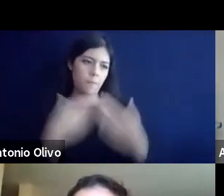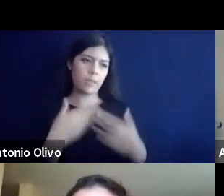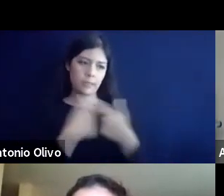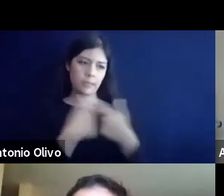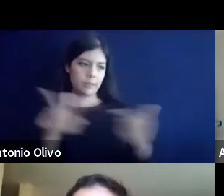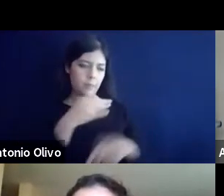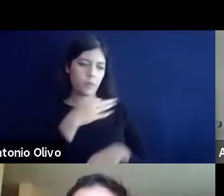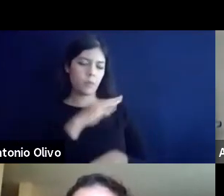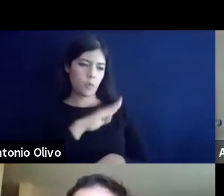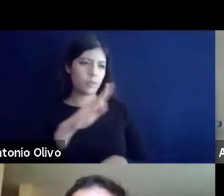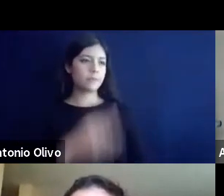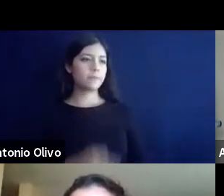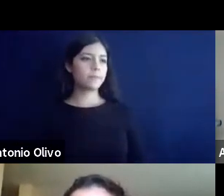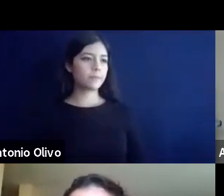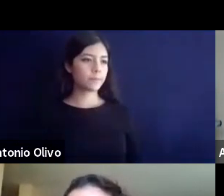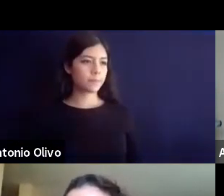Ah, bueno,